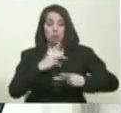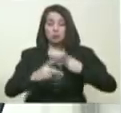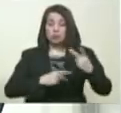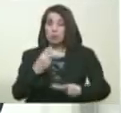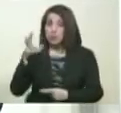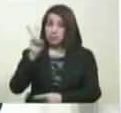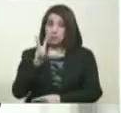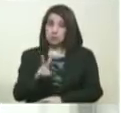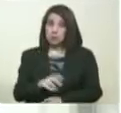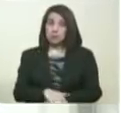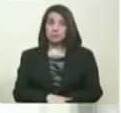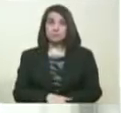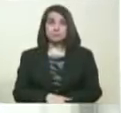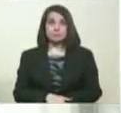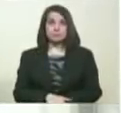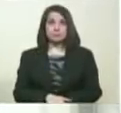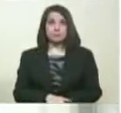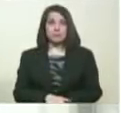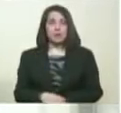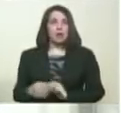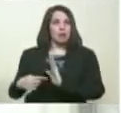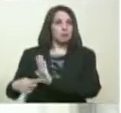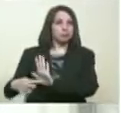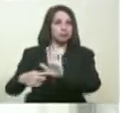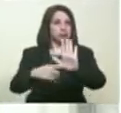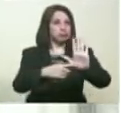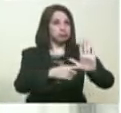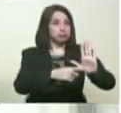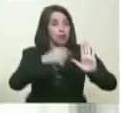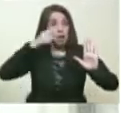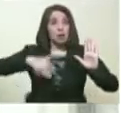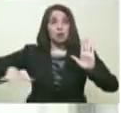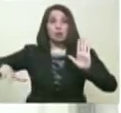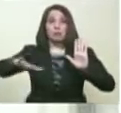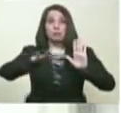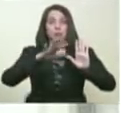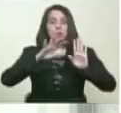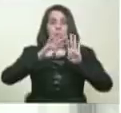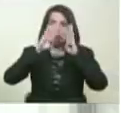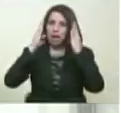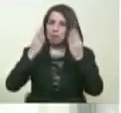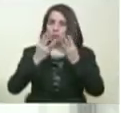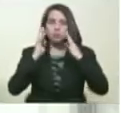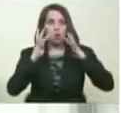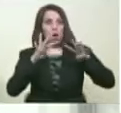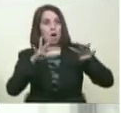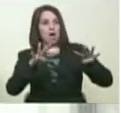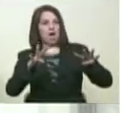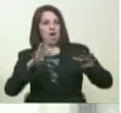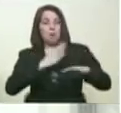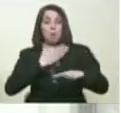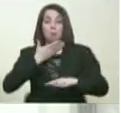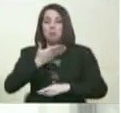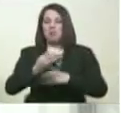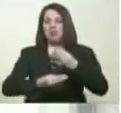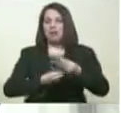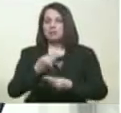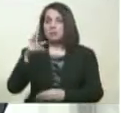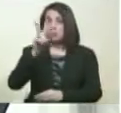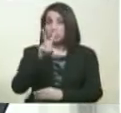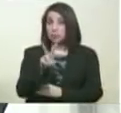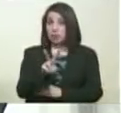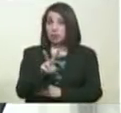Venezuela para mostrarle a nuestro pueblo y al mundo sus capacidades. Esta es la